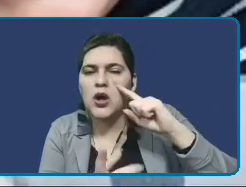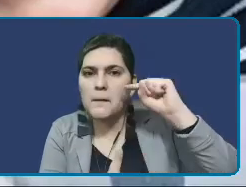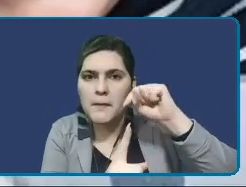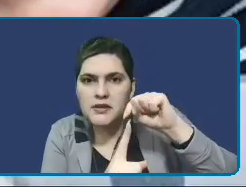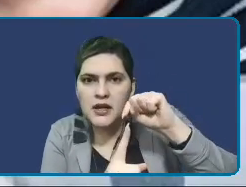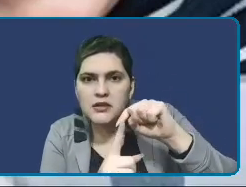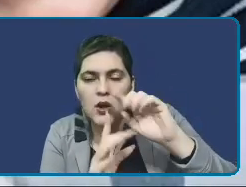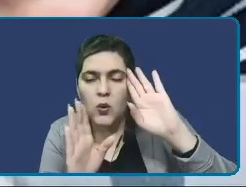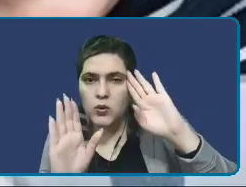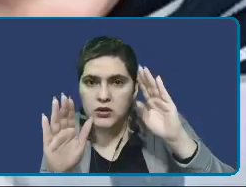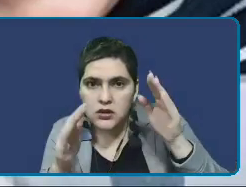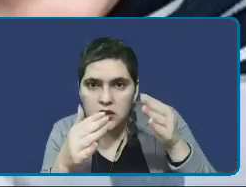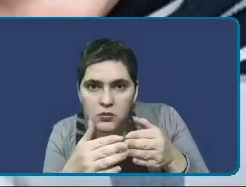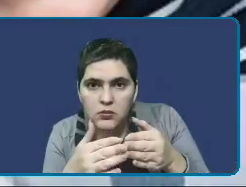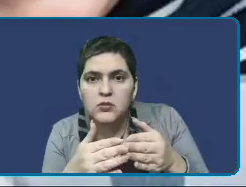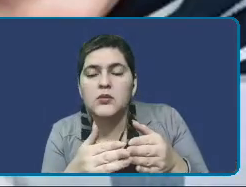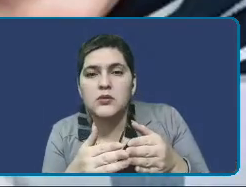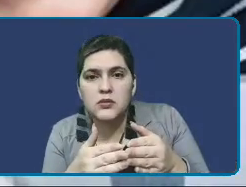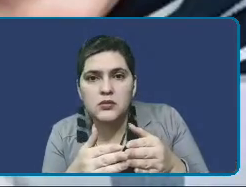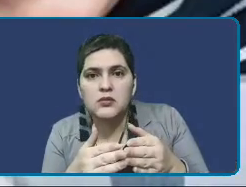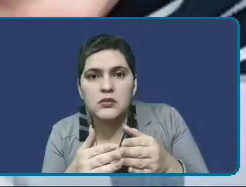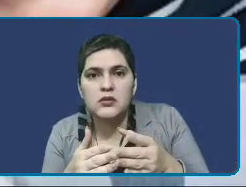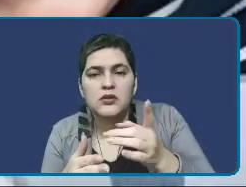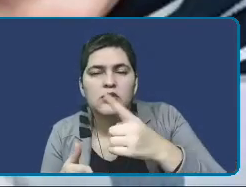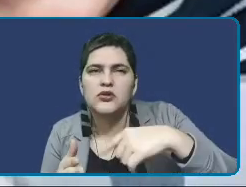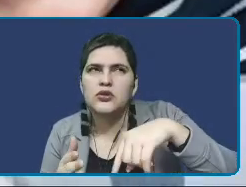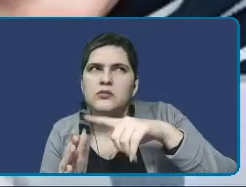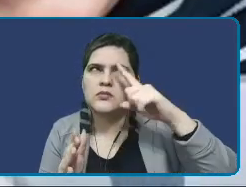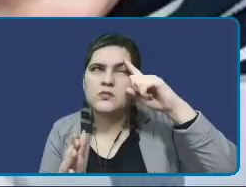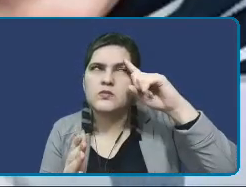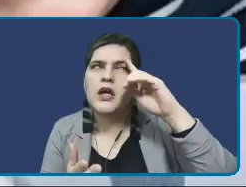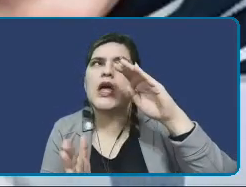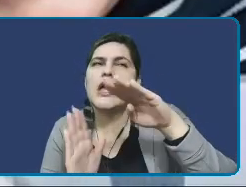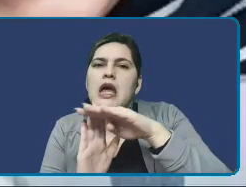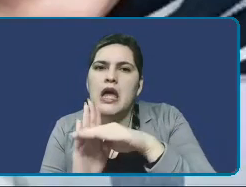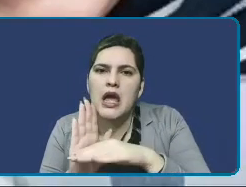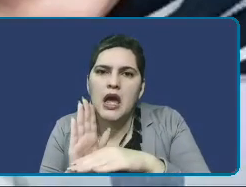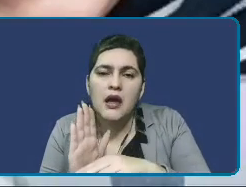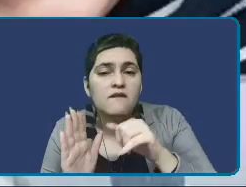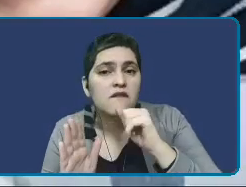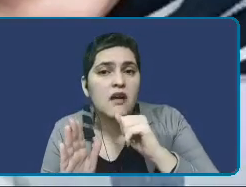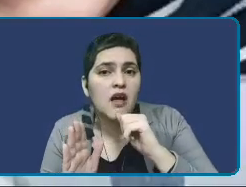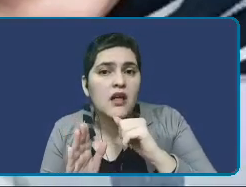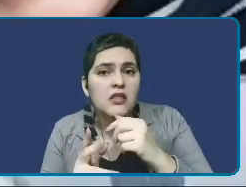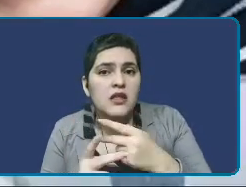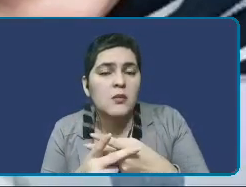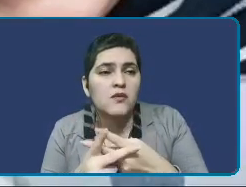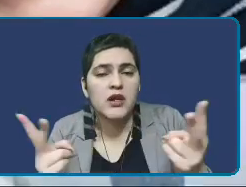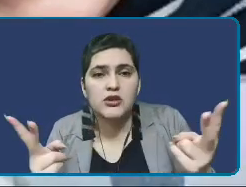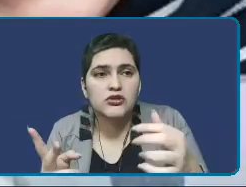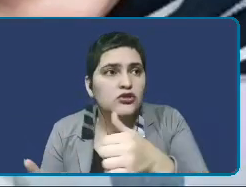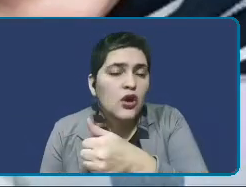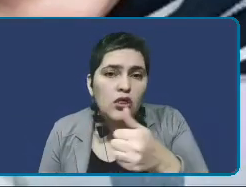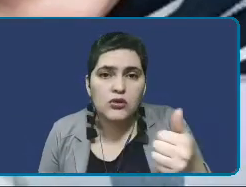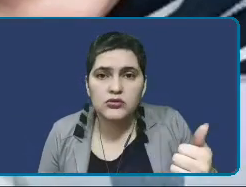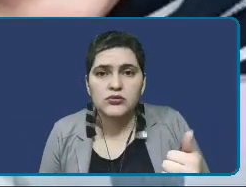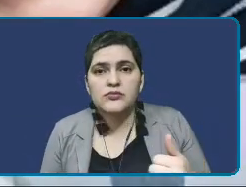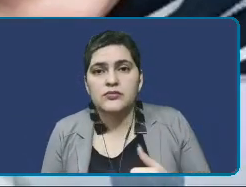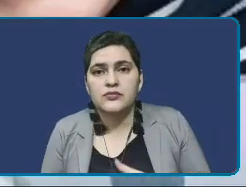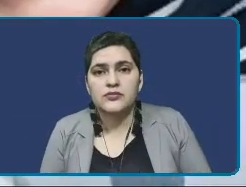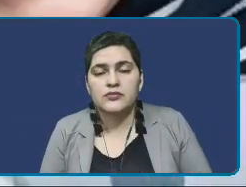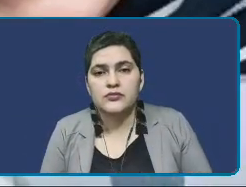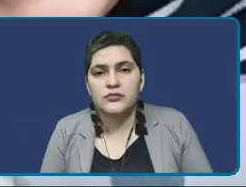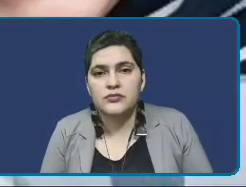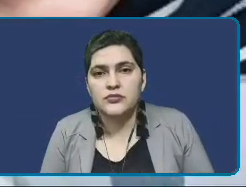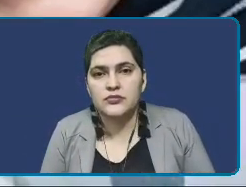ellos o nosotros nos hacemos nuestras propias guías, pero no hay una publicación que sea como para todos. Y eso, porque si yo